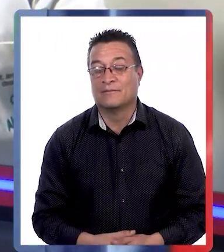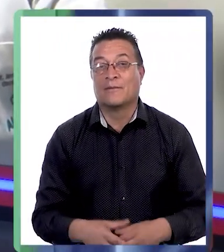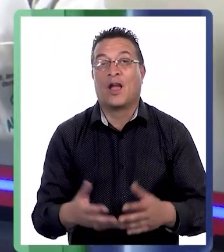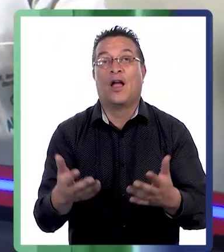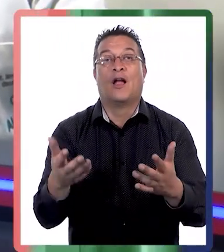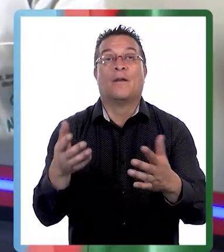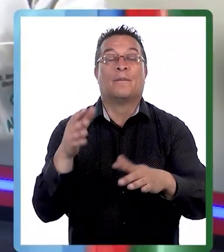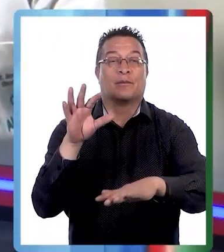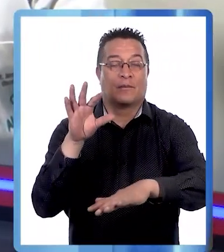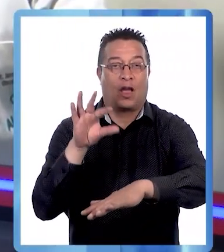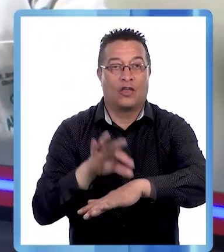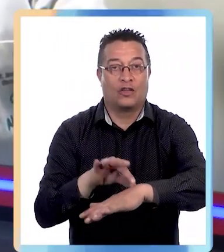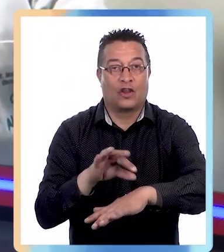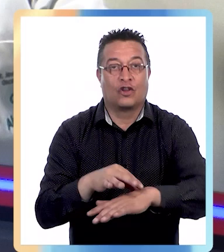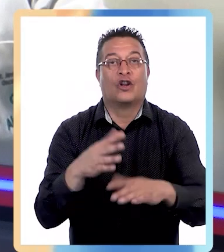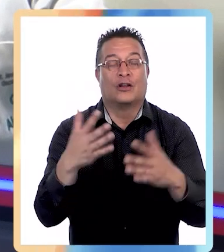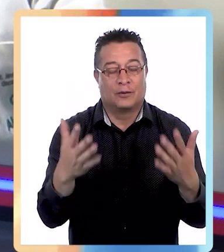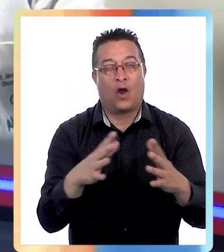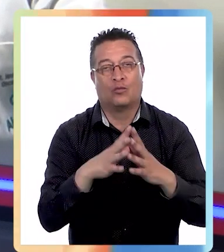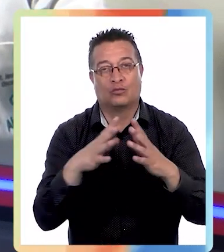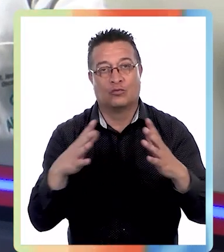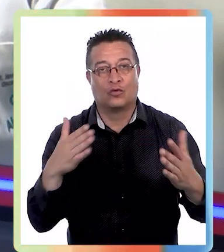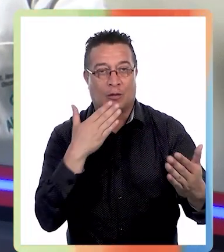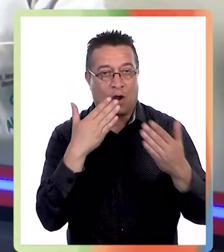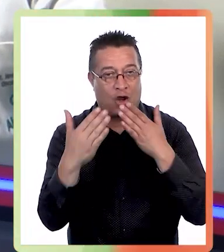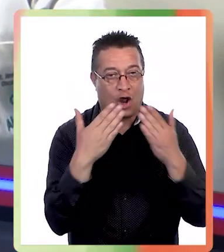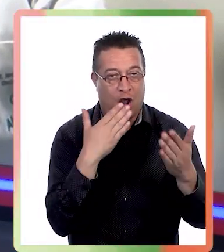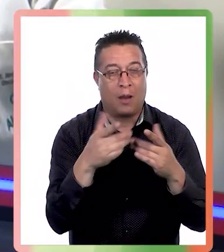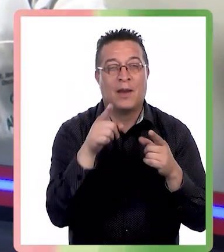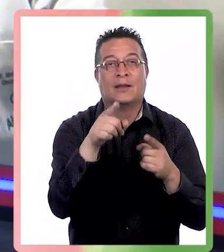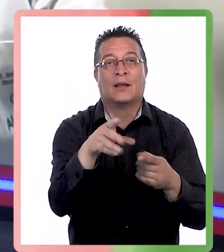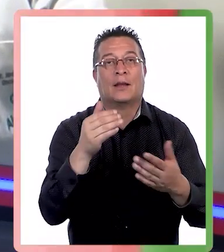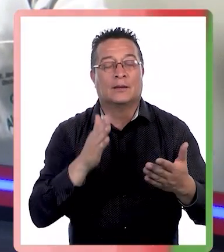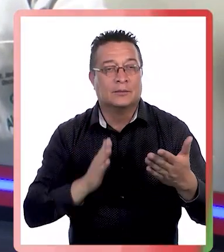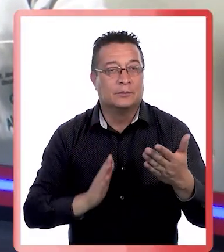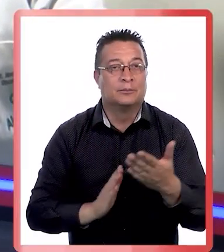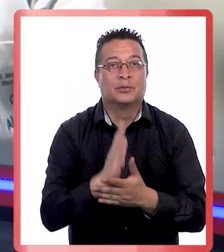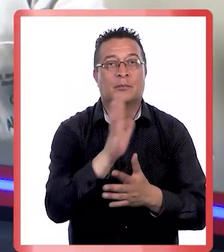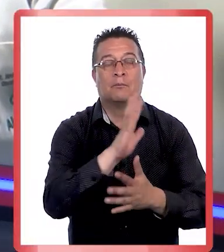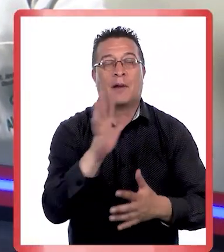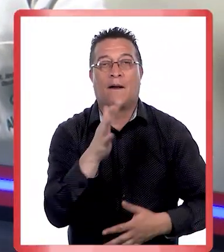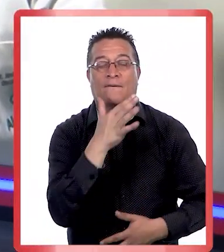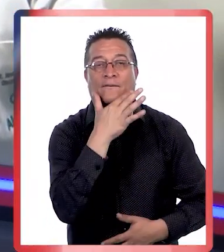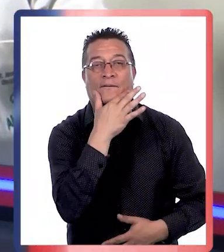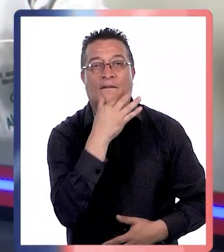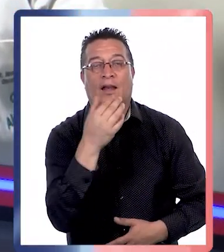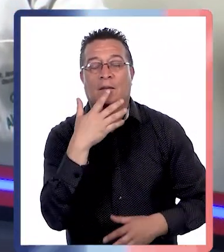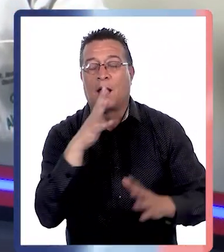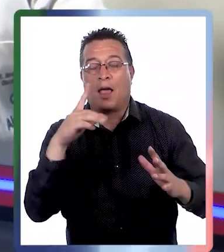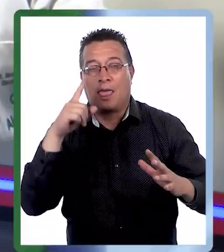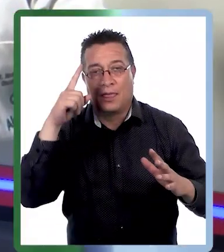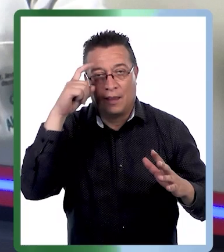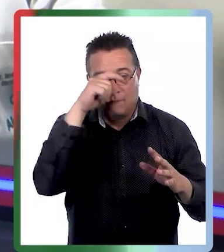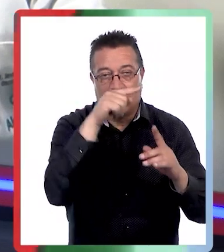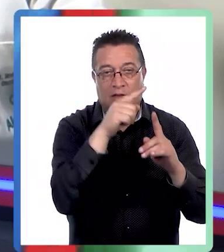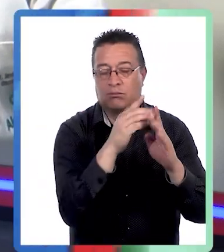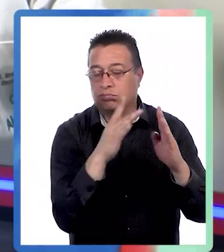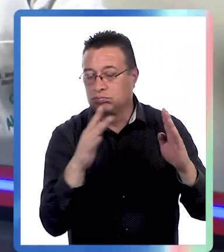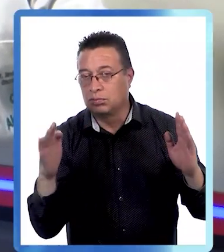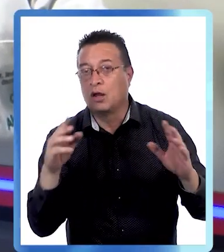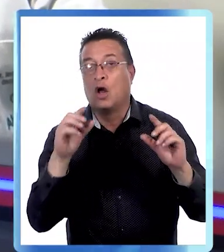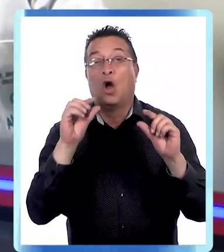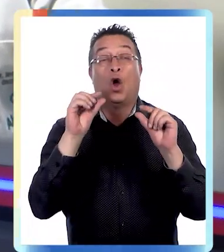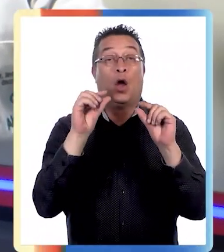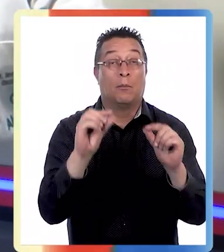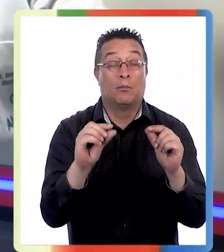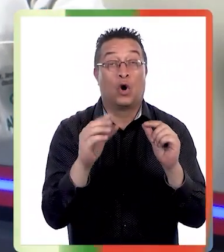sin duda alguna que hay harto para conversar, pero creo que tenemos que partir desde lo más simple hasta lo más complejo y un poco